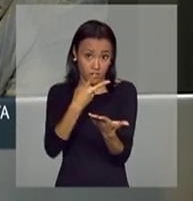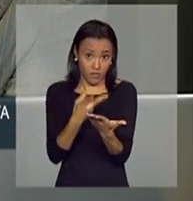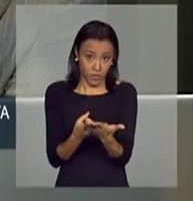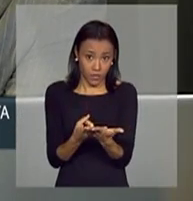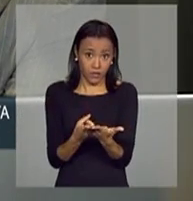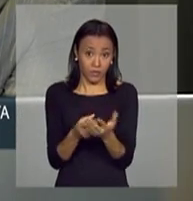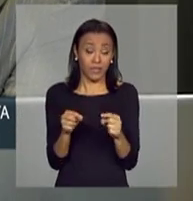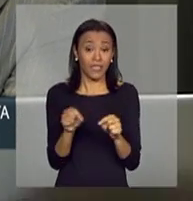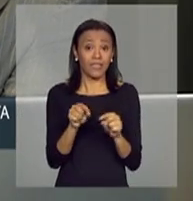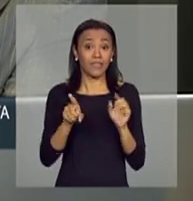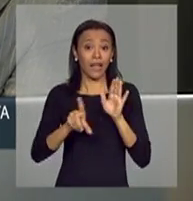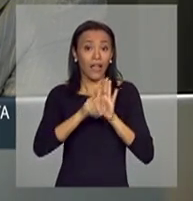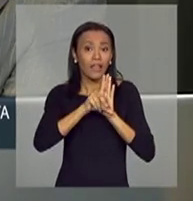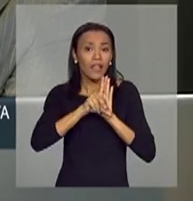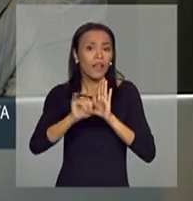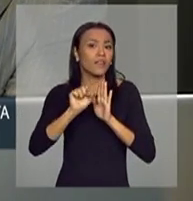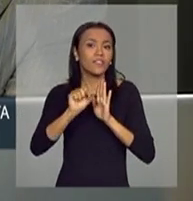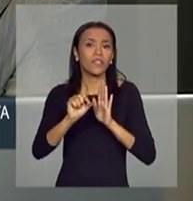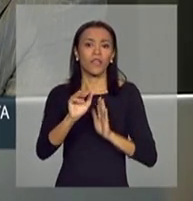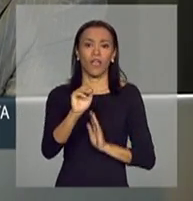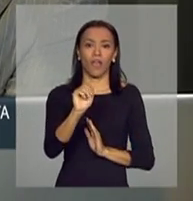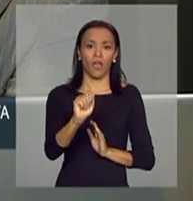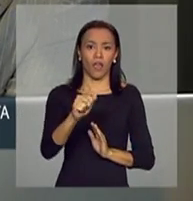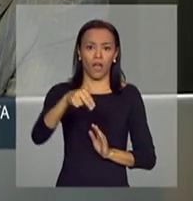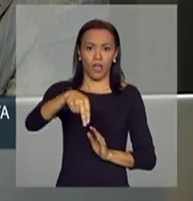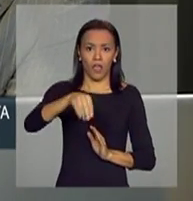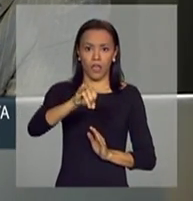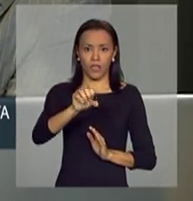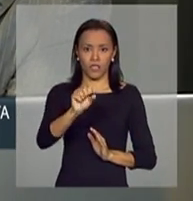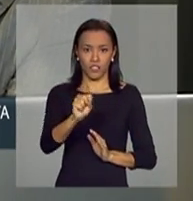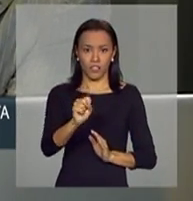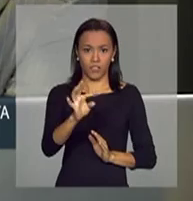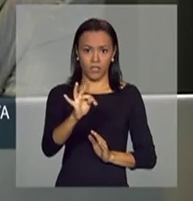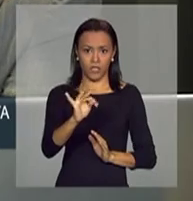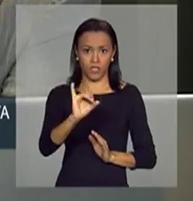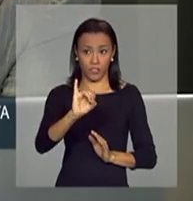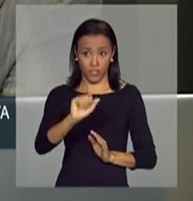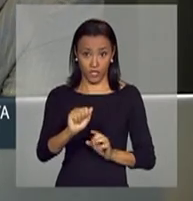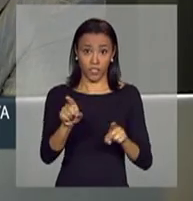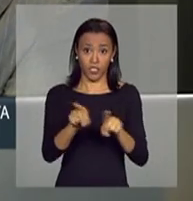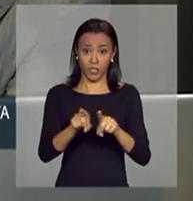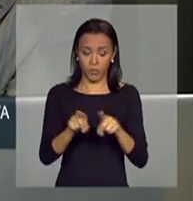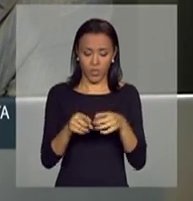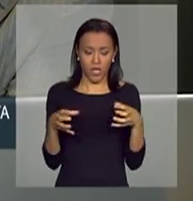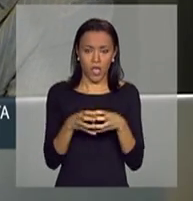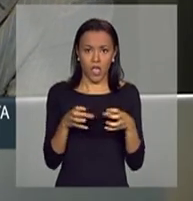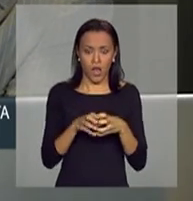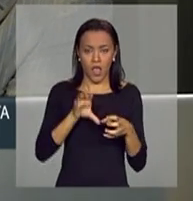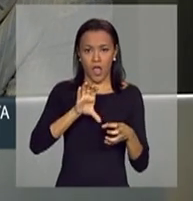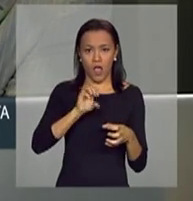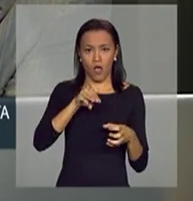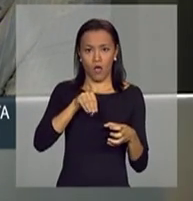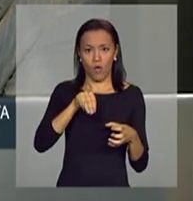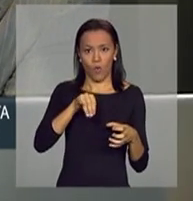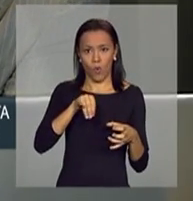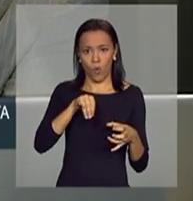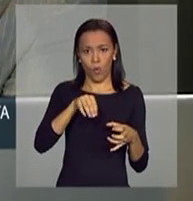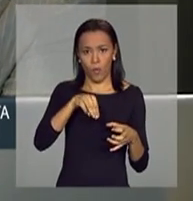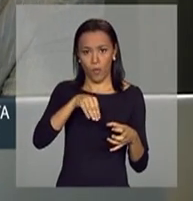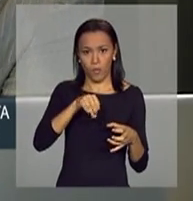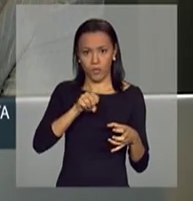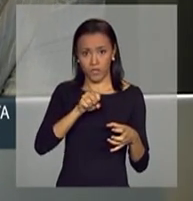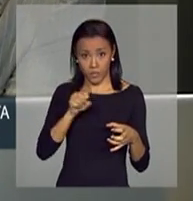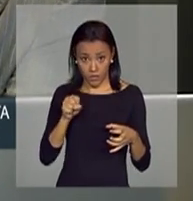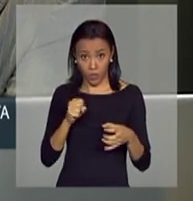amnistía. Entonces, la comisión, creo yo, así como el trabajo del Ministerio Público Federal en los últimos años,